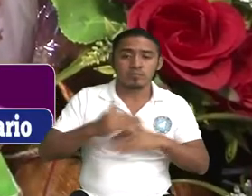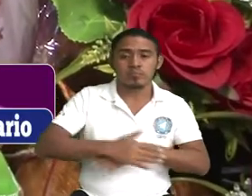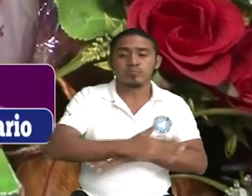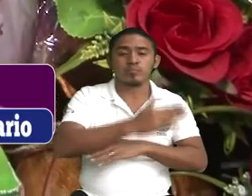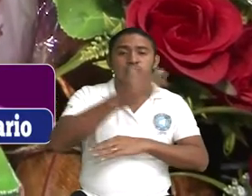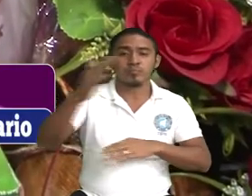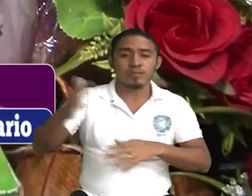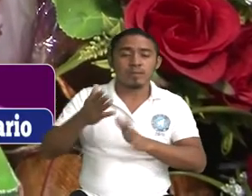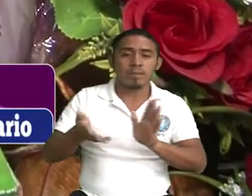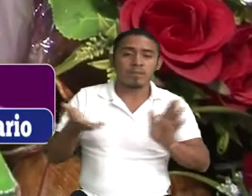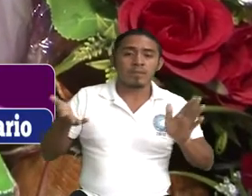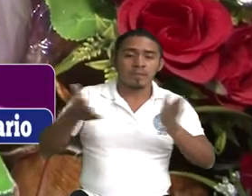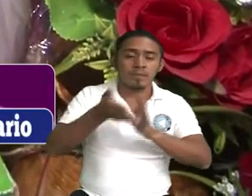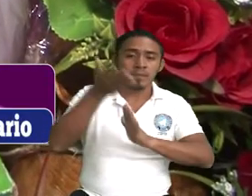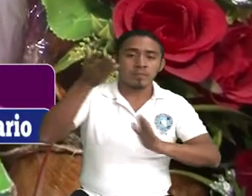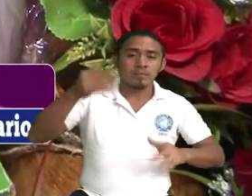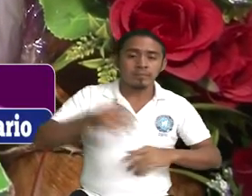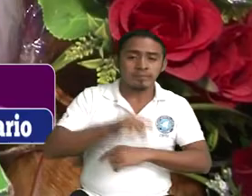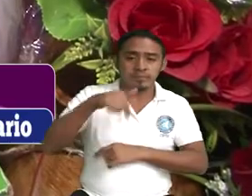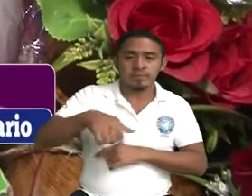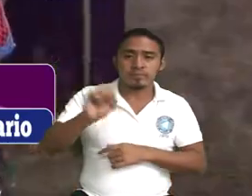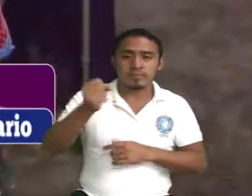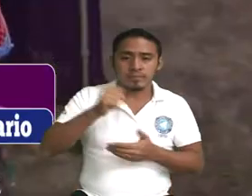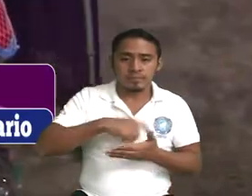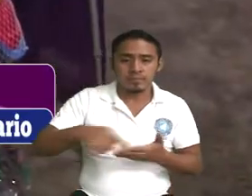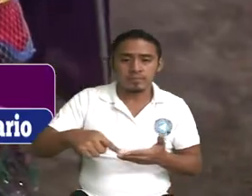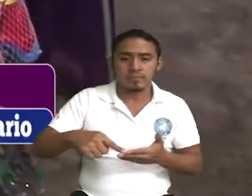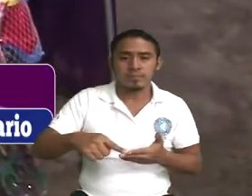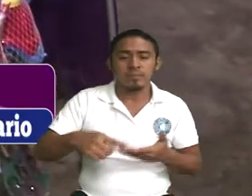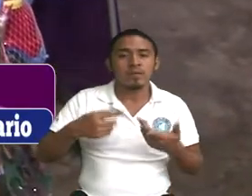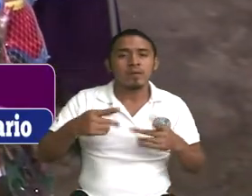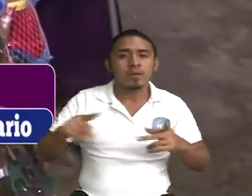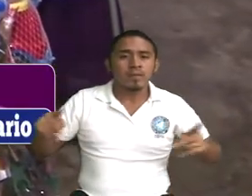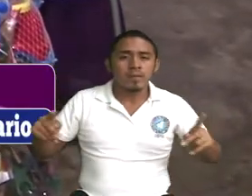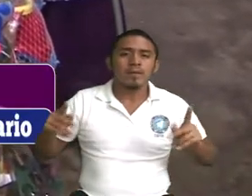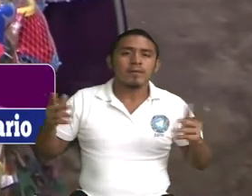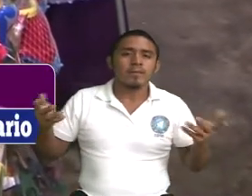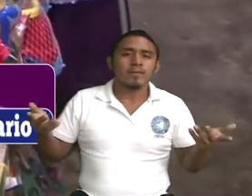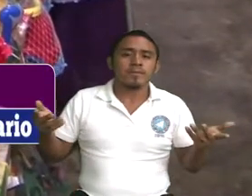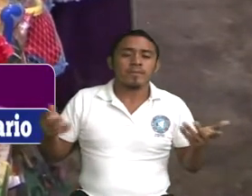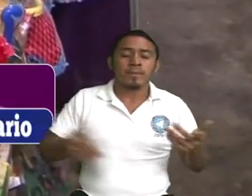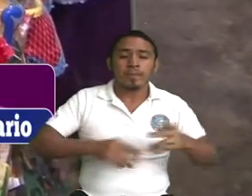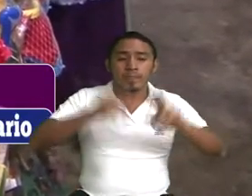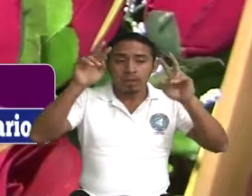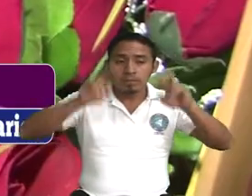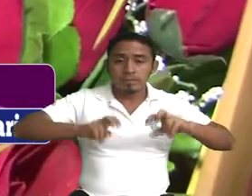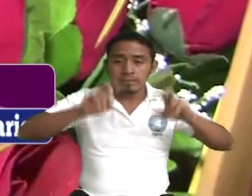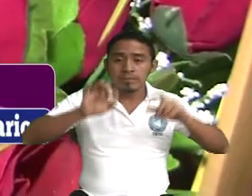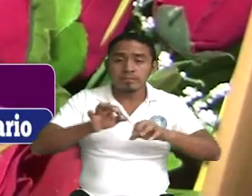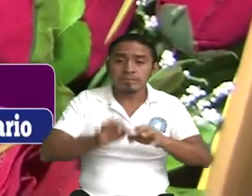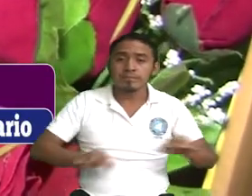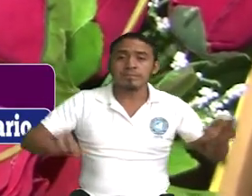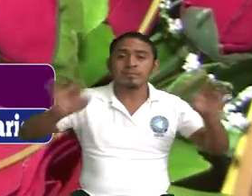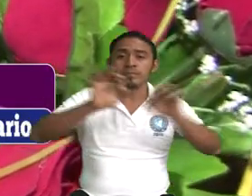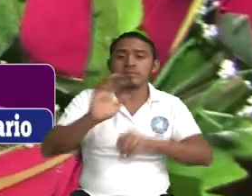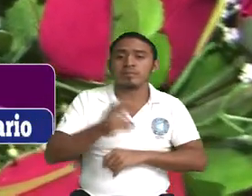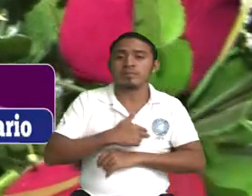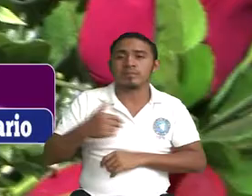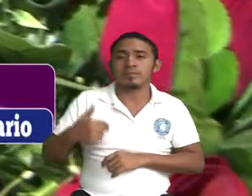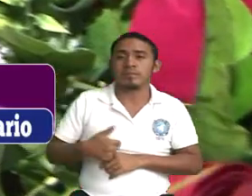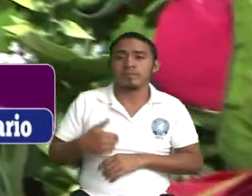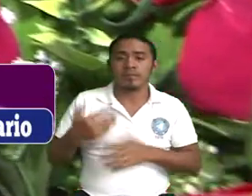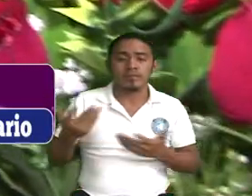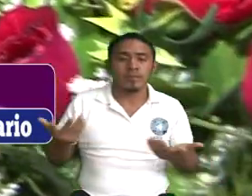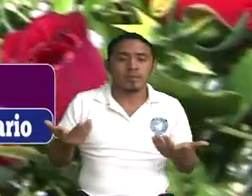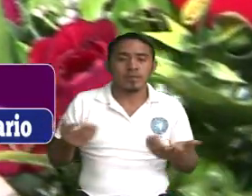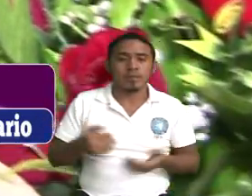en aumento en esta semana, pero la valoración más importante que debemos hacer es que